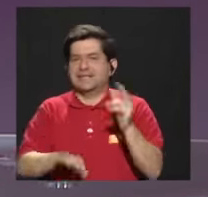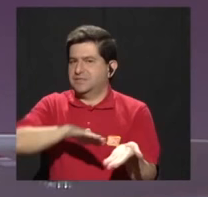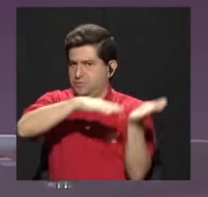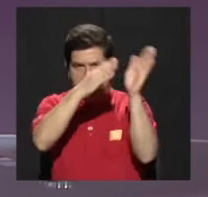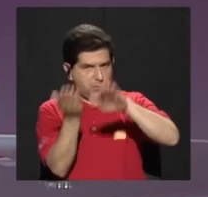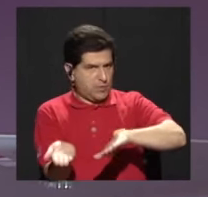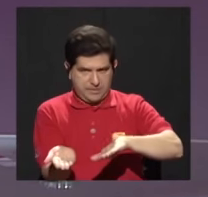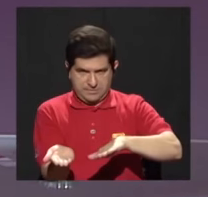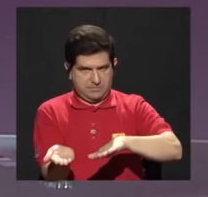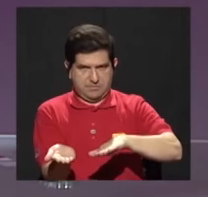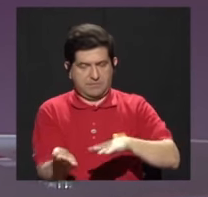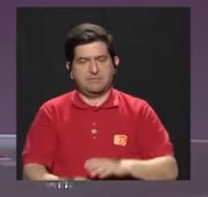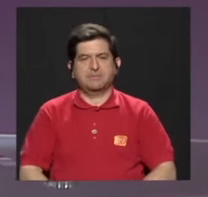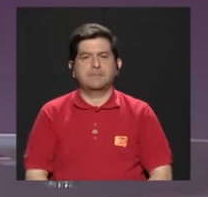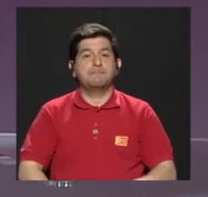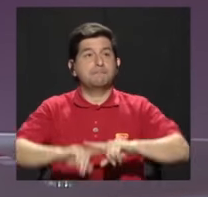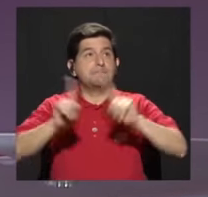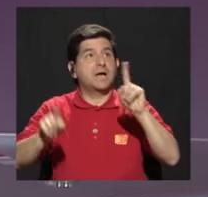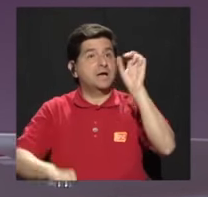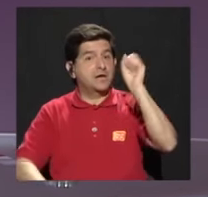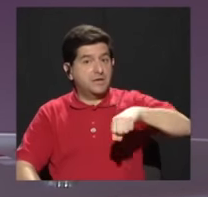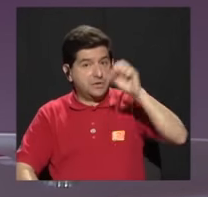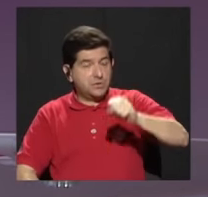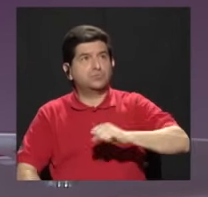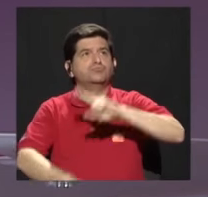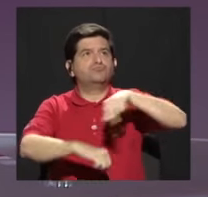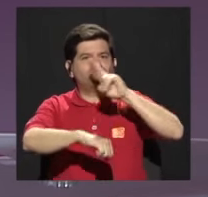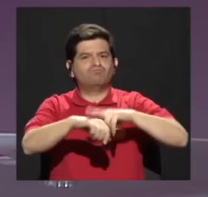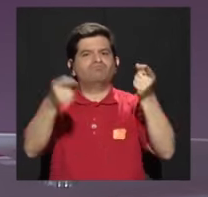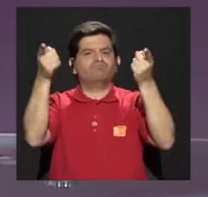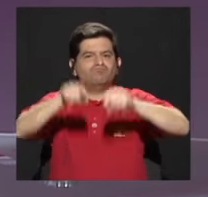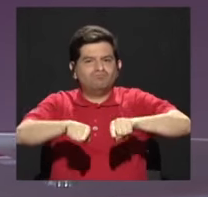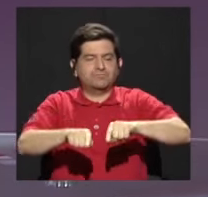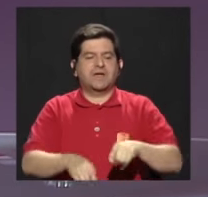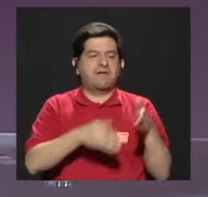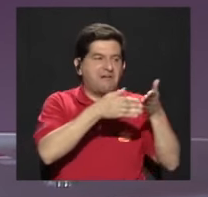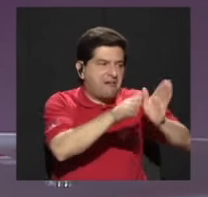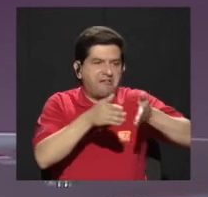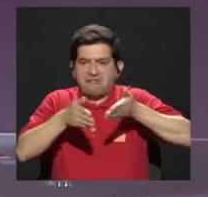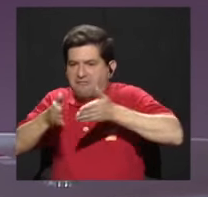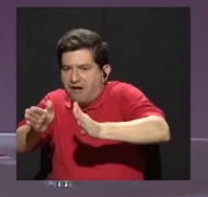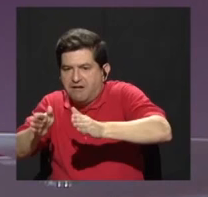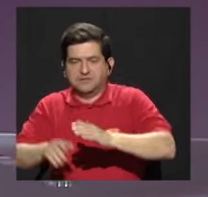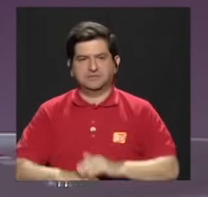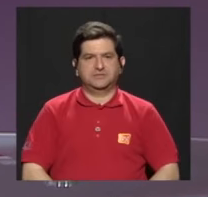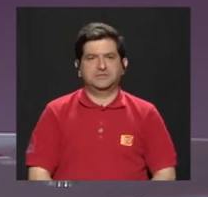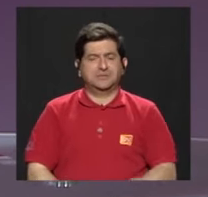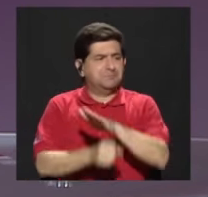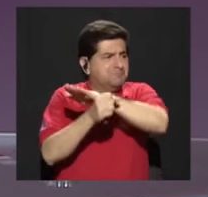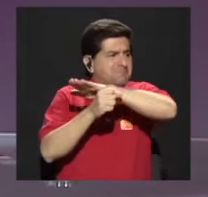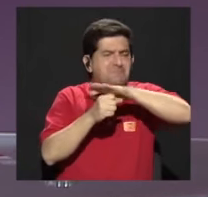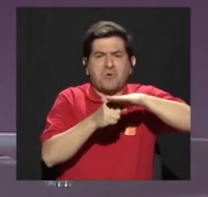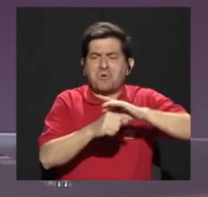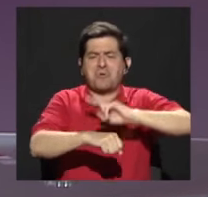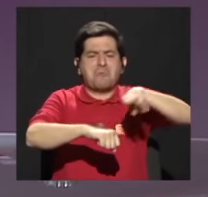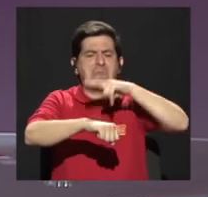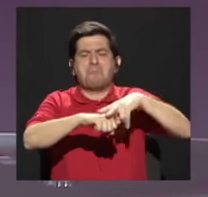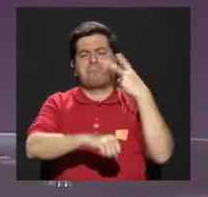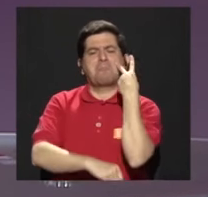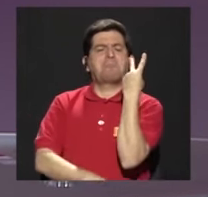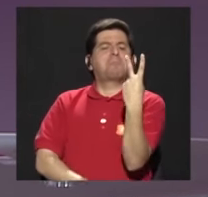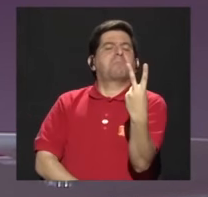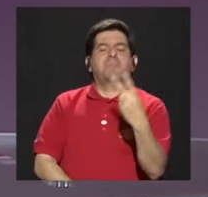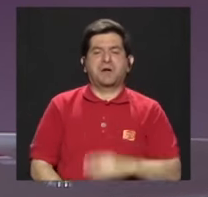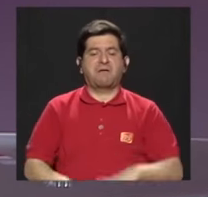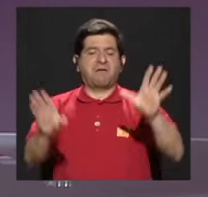mortal, pero sí es la más frecuente porque ocurre en las calles. Está totalmente naturalizada,